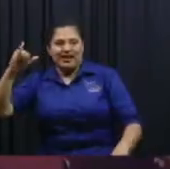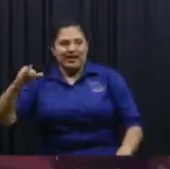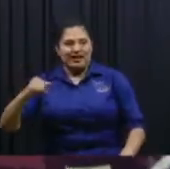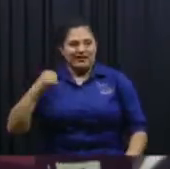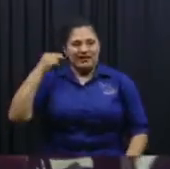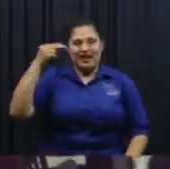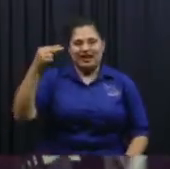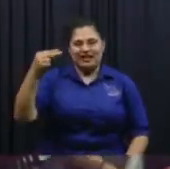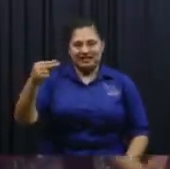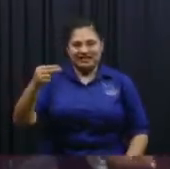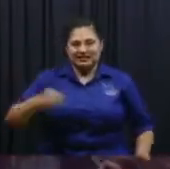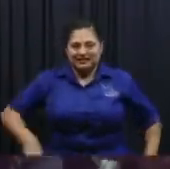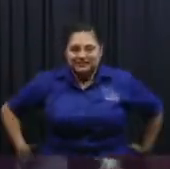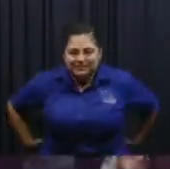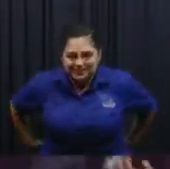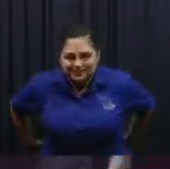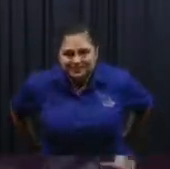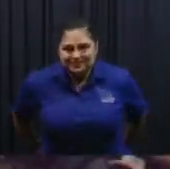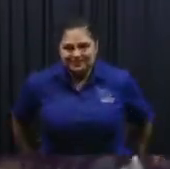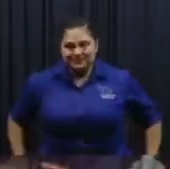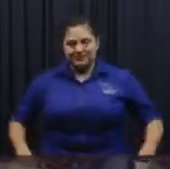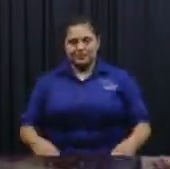a Jehová